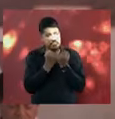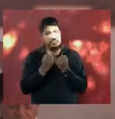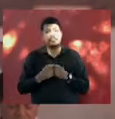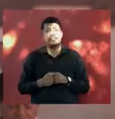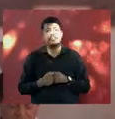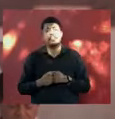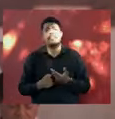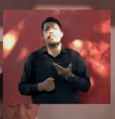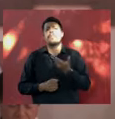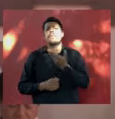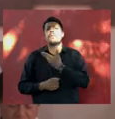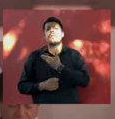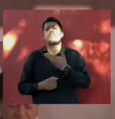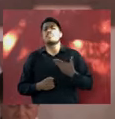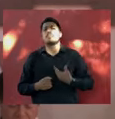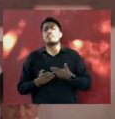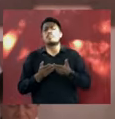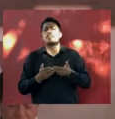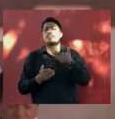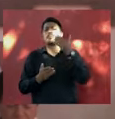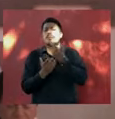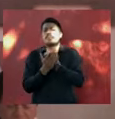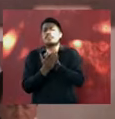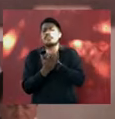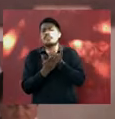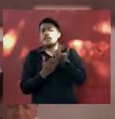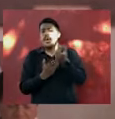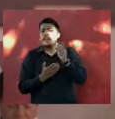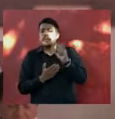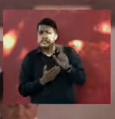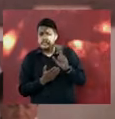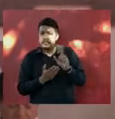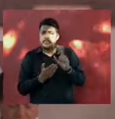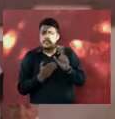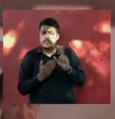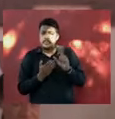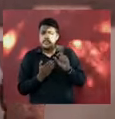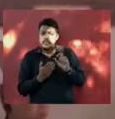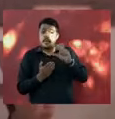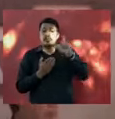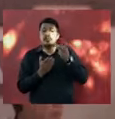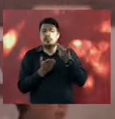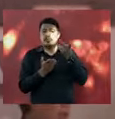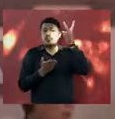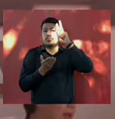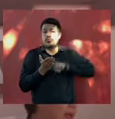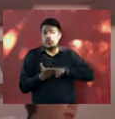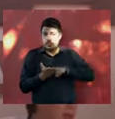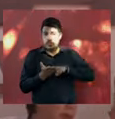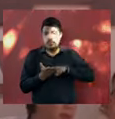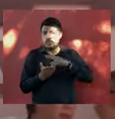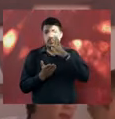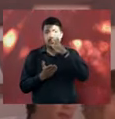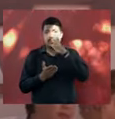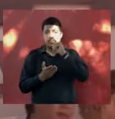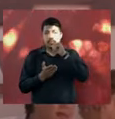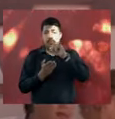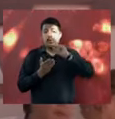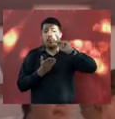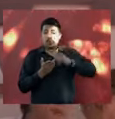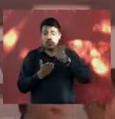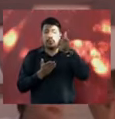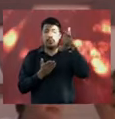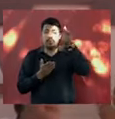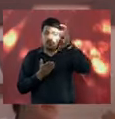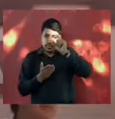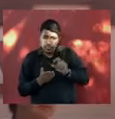El presidente aumentó ya el salario mínimo al doble y no puede bajar, no puede ser que otra vez